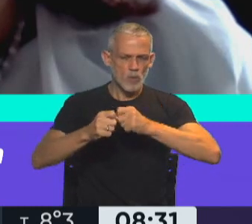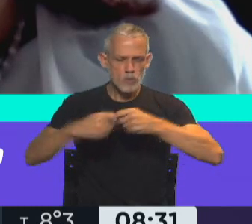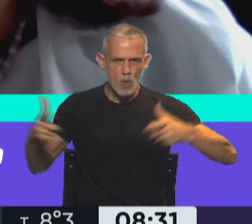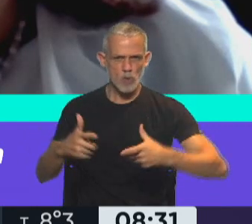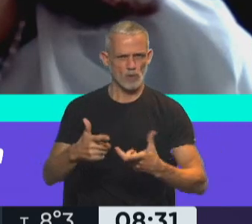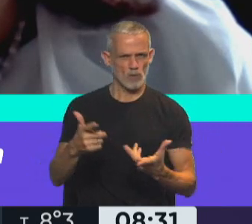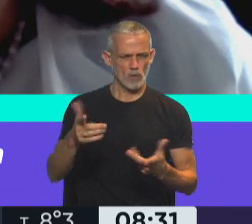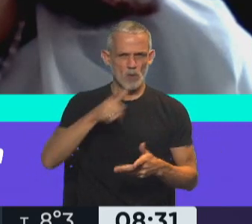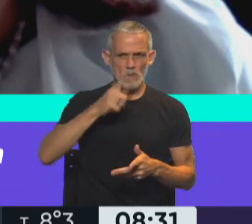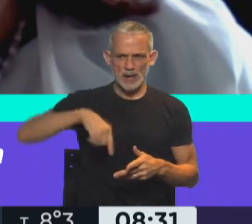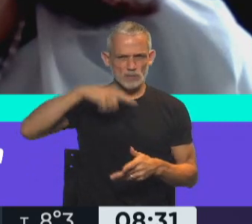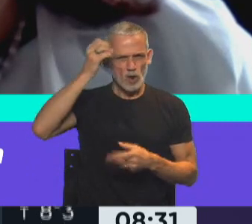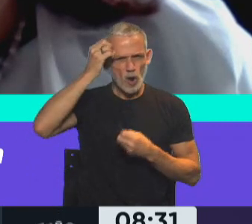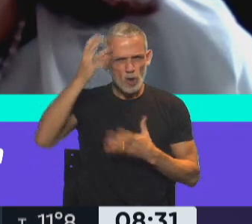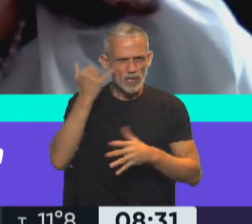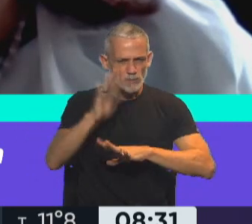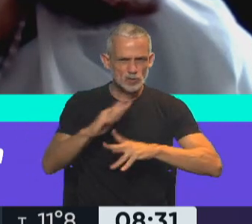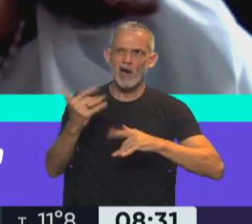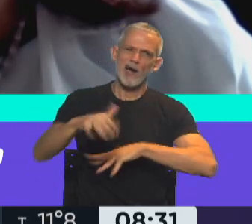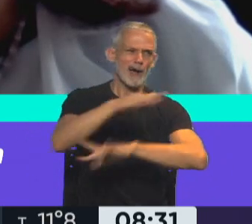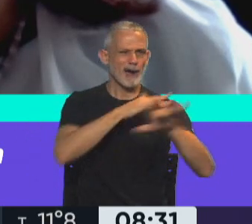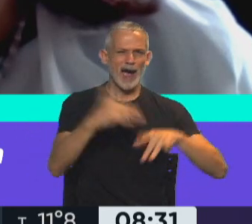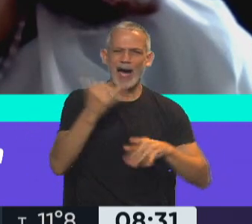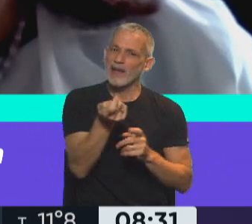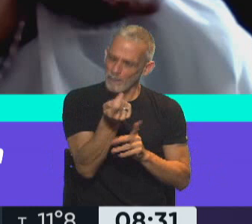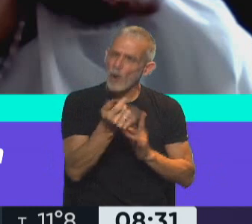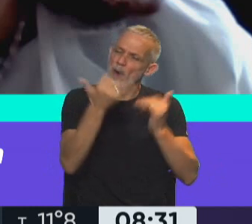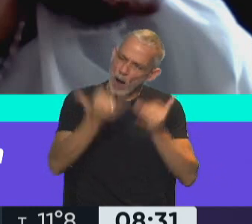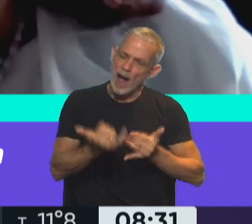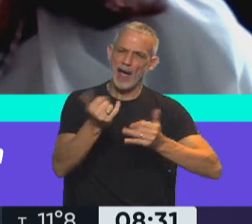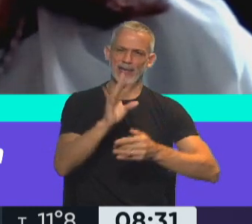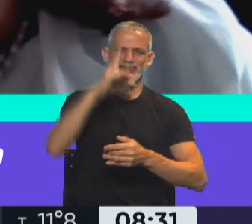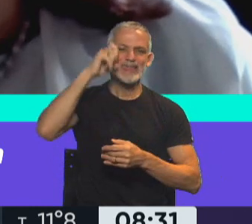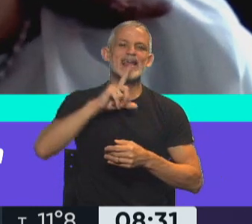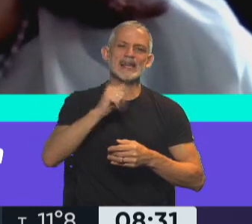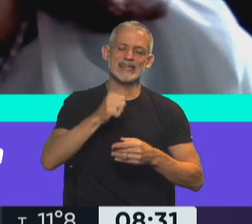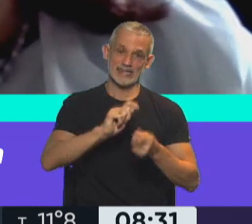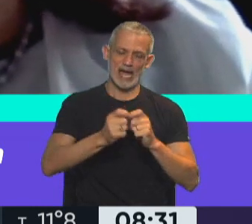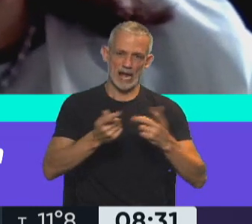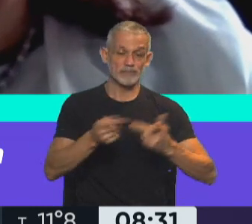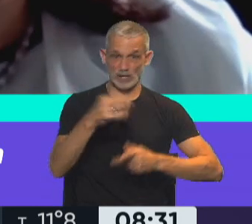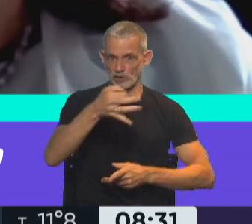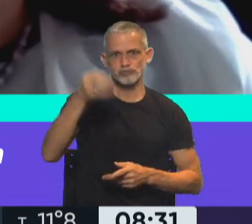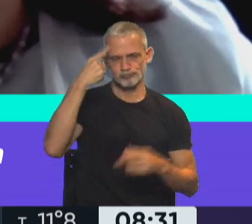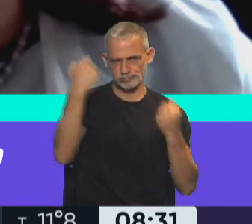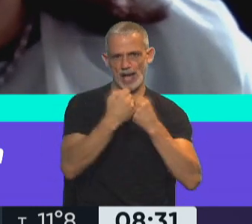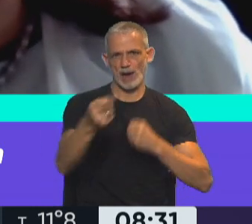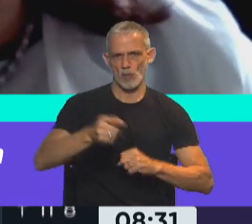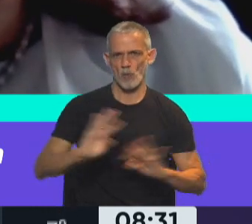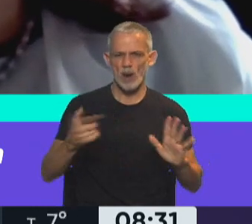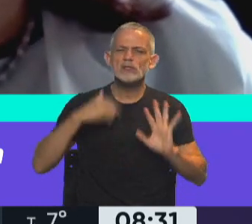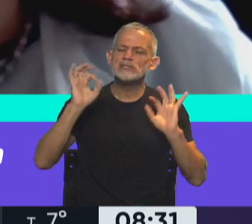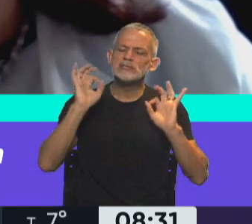estaríamos olvidando de que ya tiene circulación, aunque mínima, en la República Argentina. No, totalmente de acuerdo. Uno